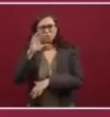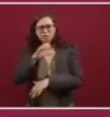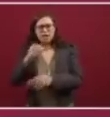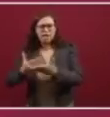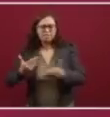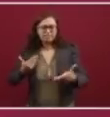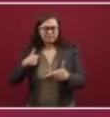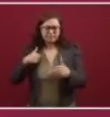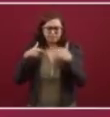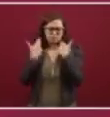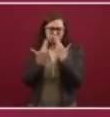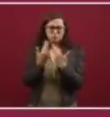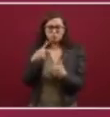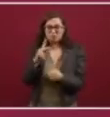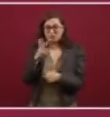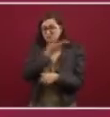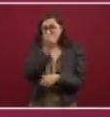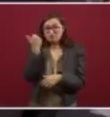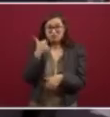Aguascalientes, pero no sé